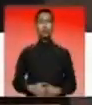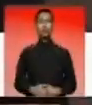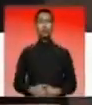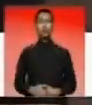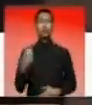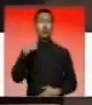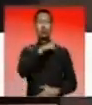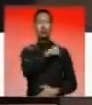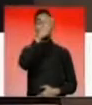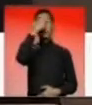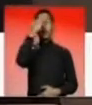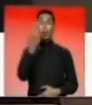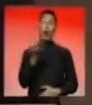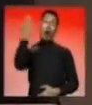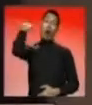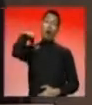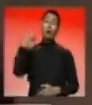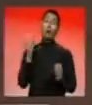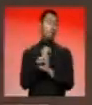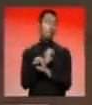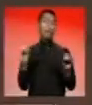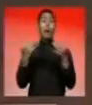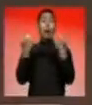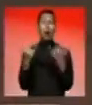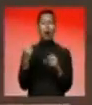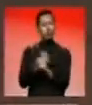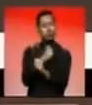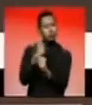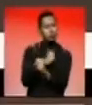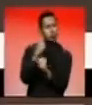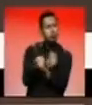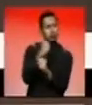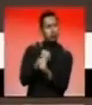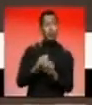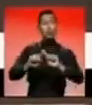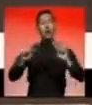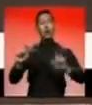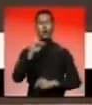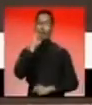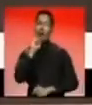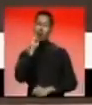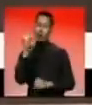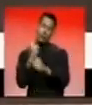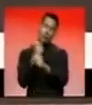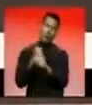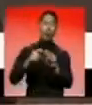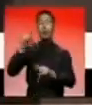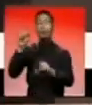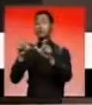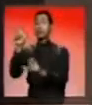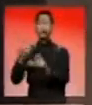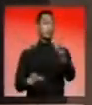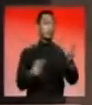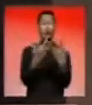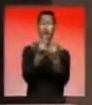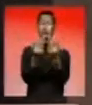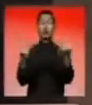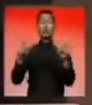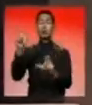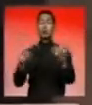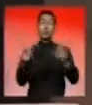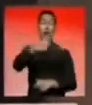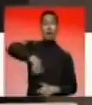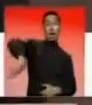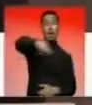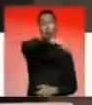ahora. Pero dentro de lo que falta por hacer, la gran mayoría, me atrevería a decir que la gran mayoría ya no